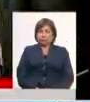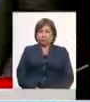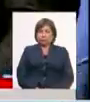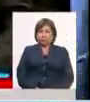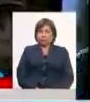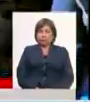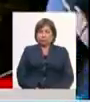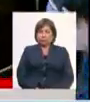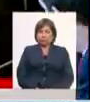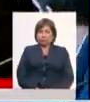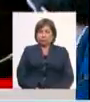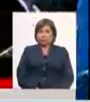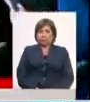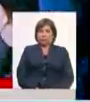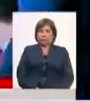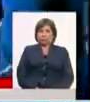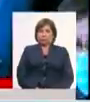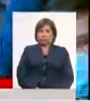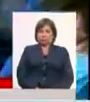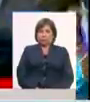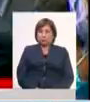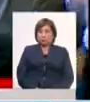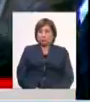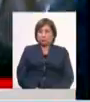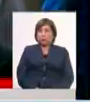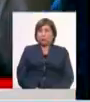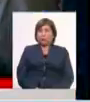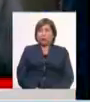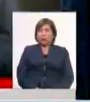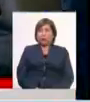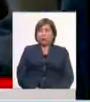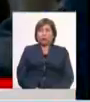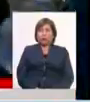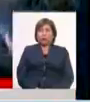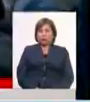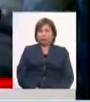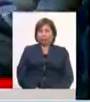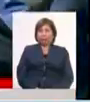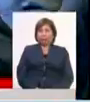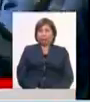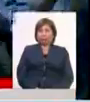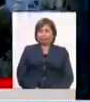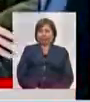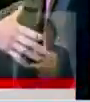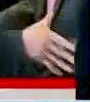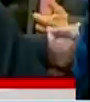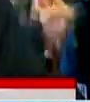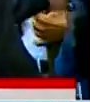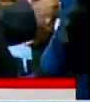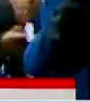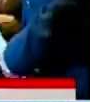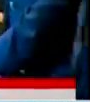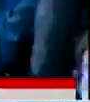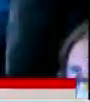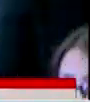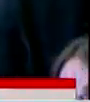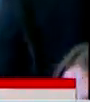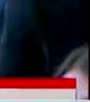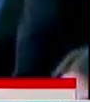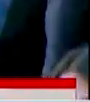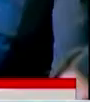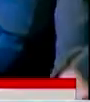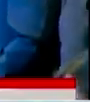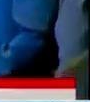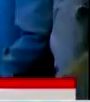inexplicable que un hombre de sus calidades intelectuales y éticas forme parte de este gobierno. Eso es para mí hoy